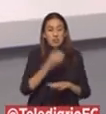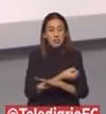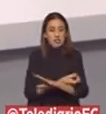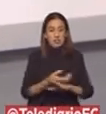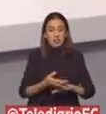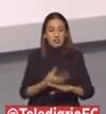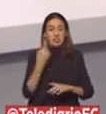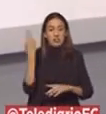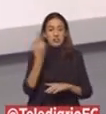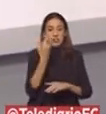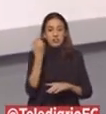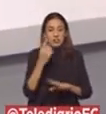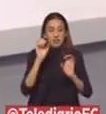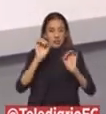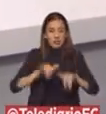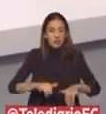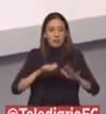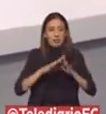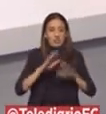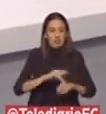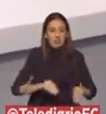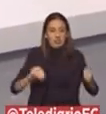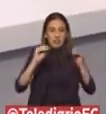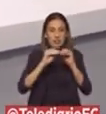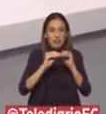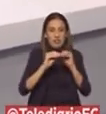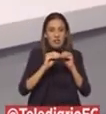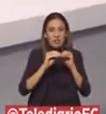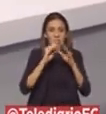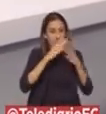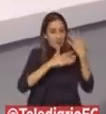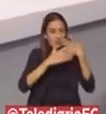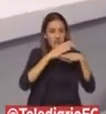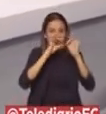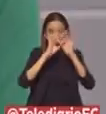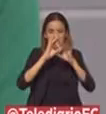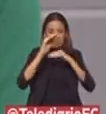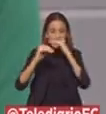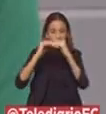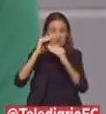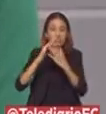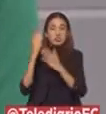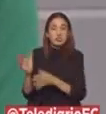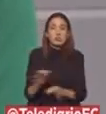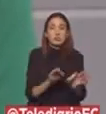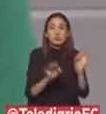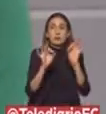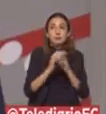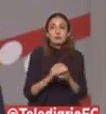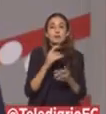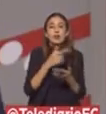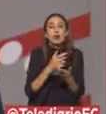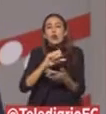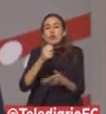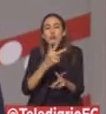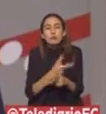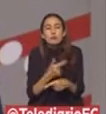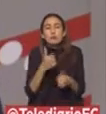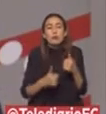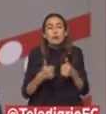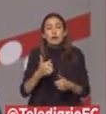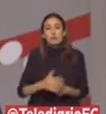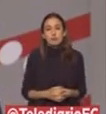no se quede solamente en estos productos que ya históricamente han sido los que los que han destacado adecuado me parece que